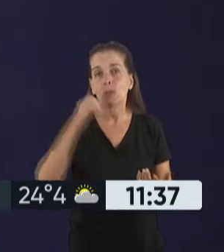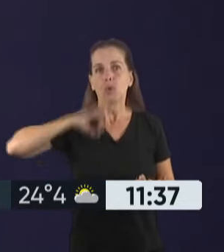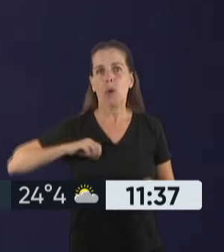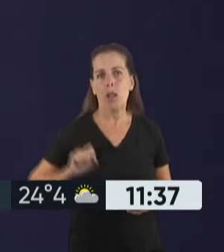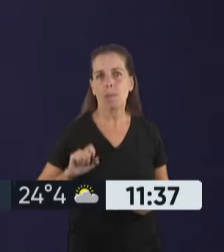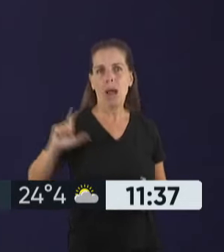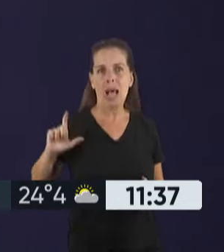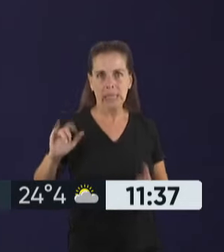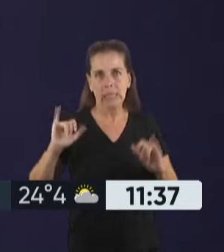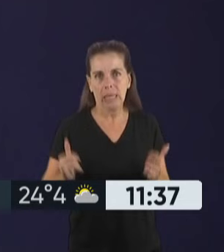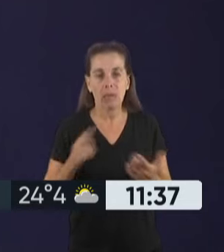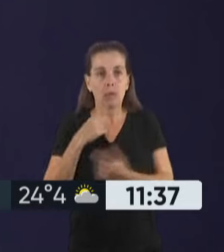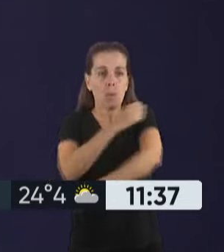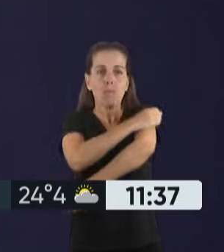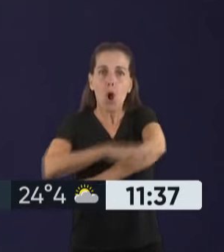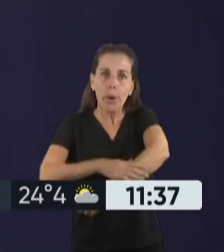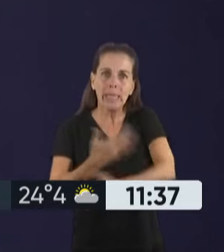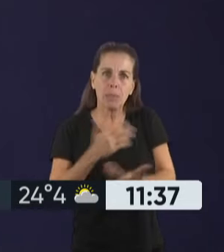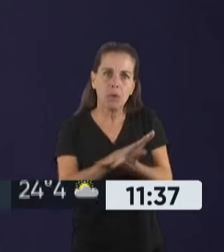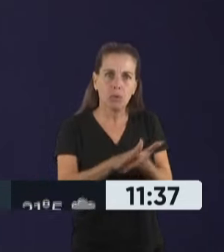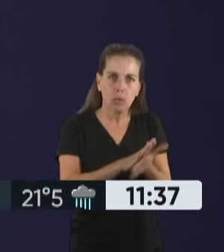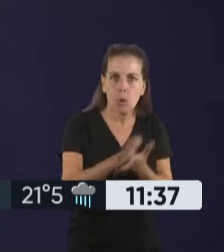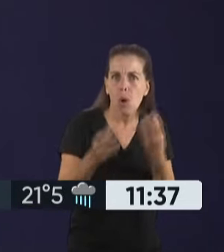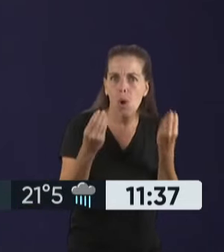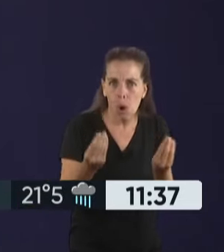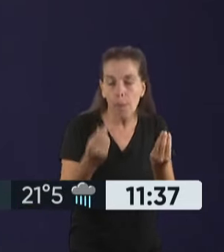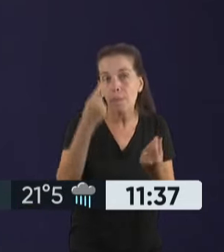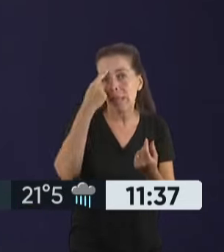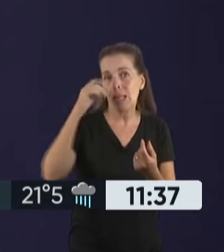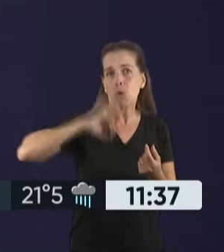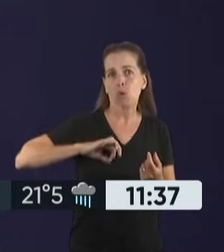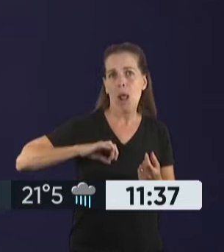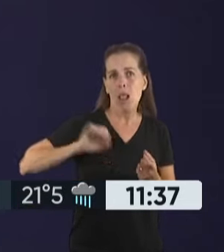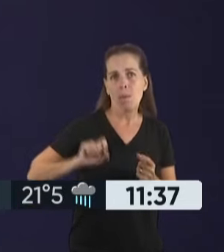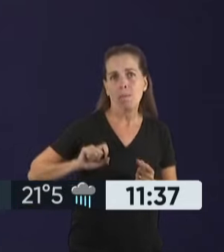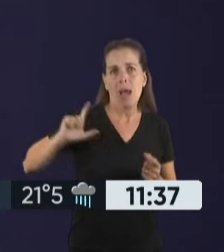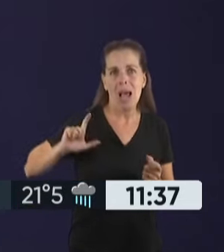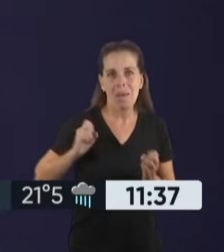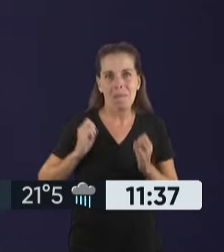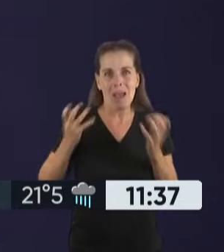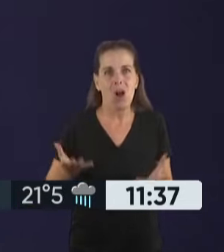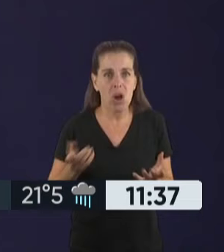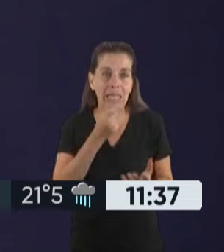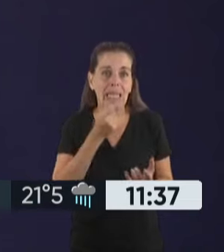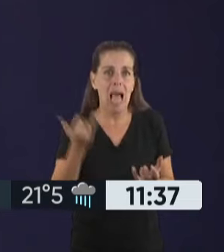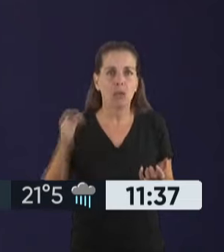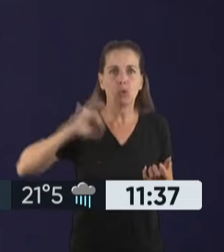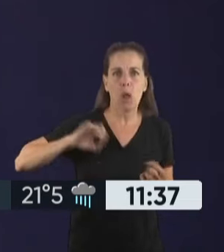y esta pobreza se elimina entonces teniendo mejores salarios y se tienen mejores salarios